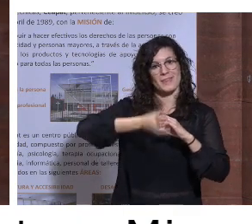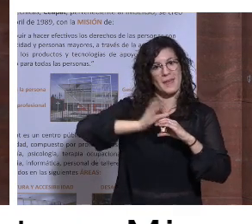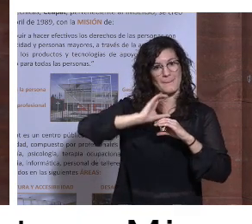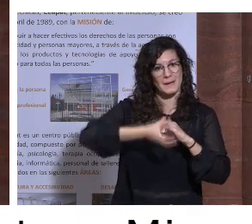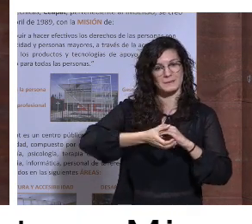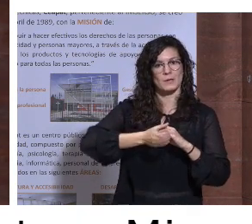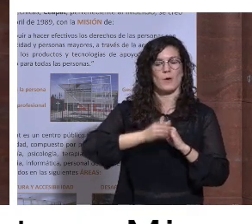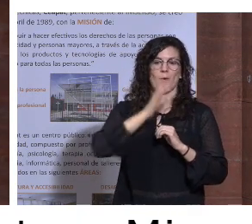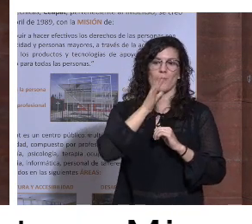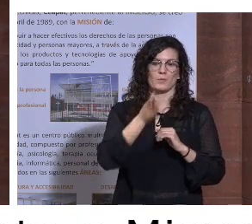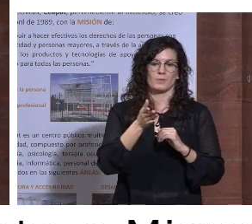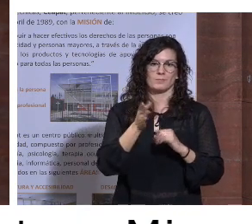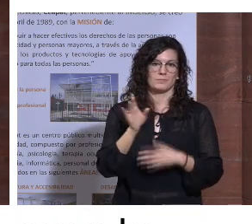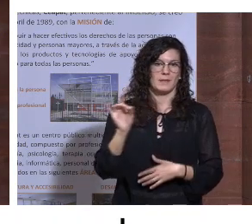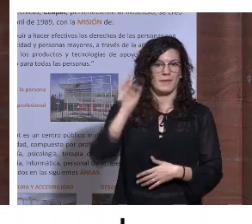compartir